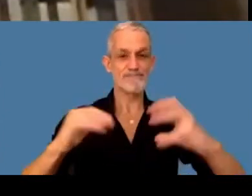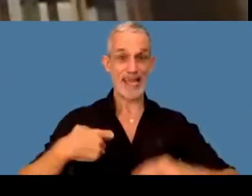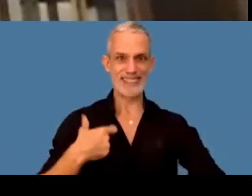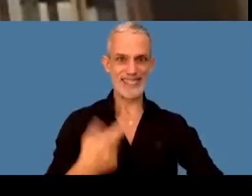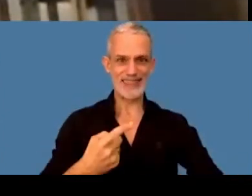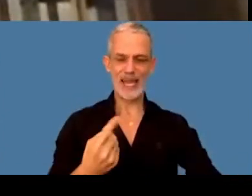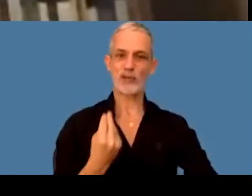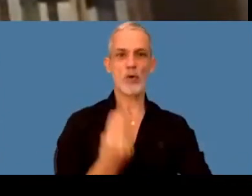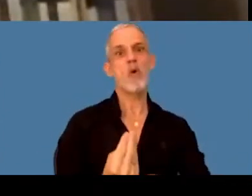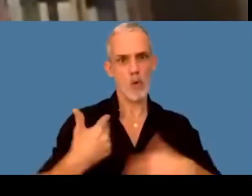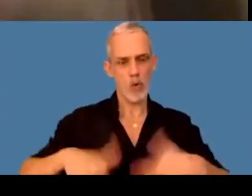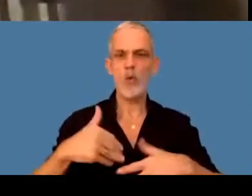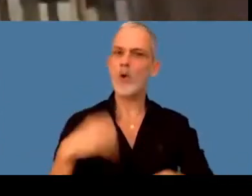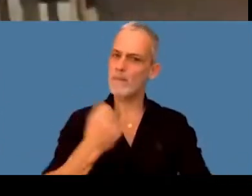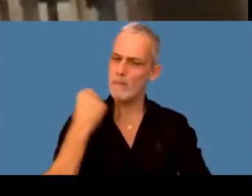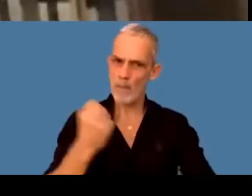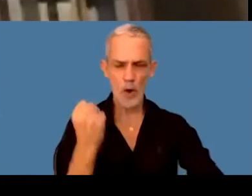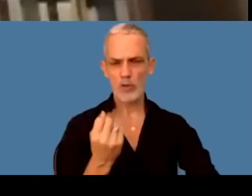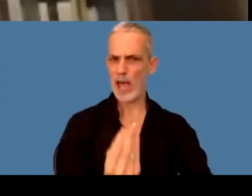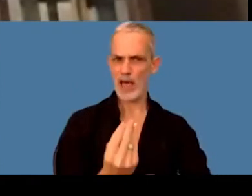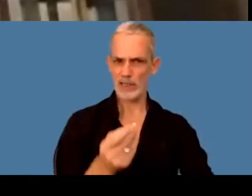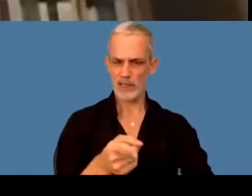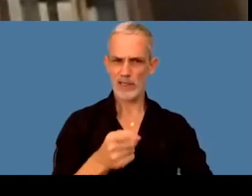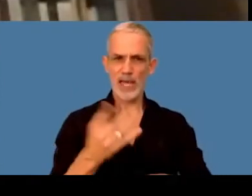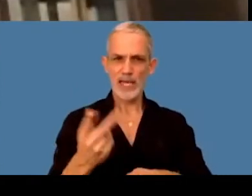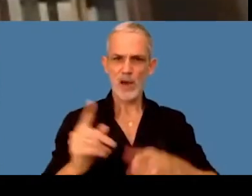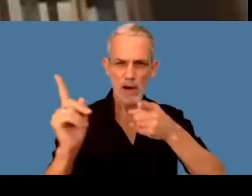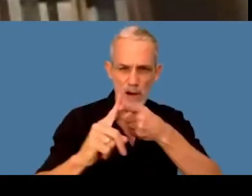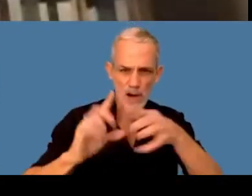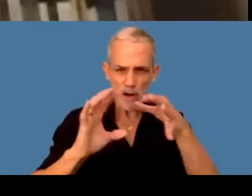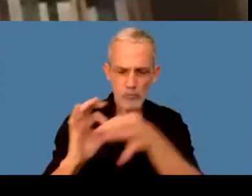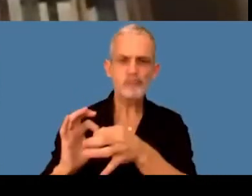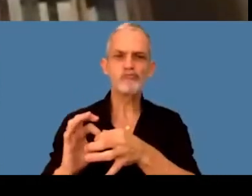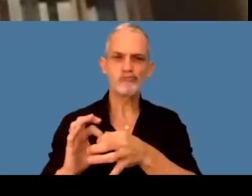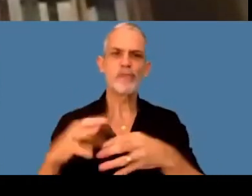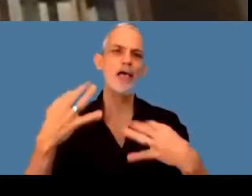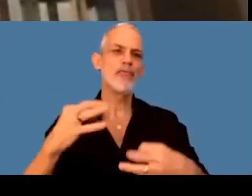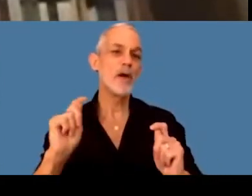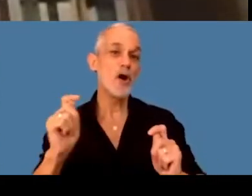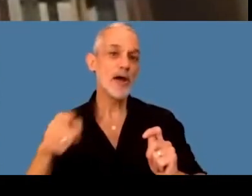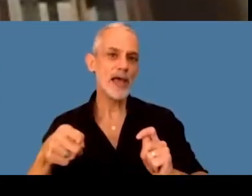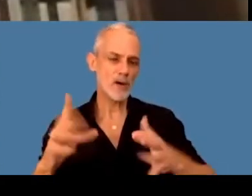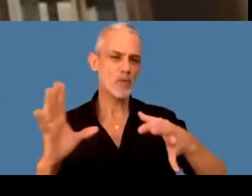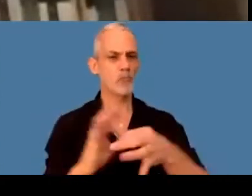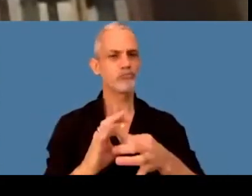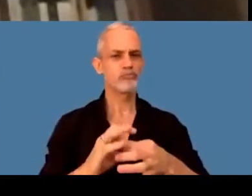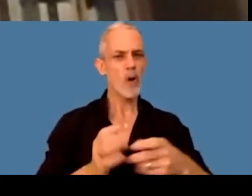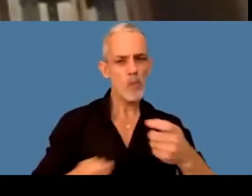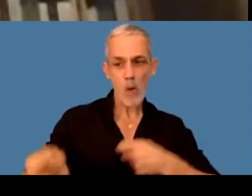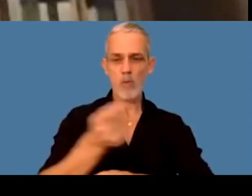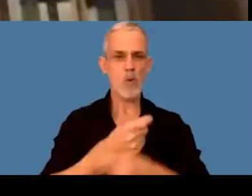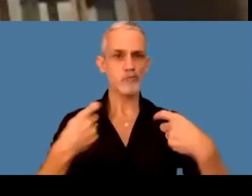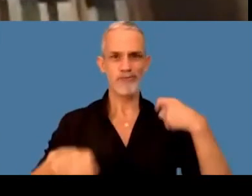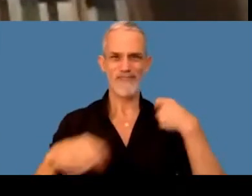elemento indispensable y donde la vinculación fundamentalmente se da a través de lo más dinámico de las